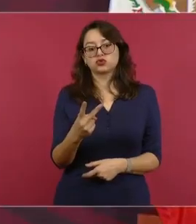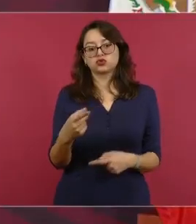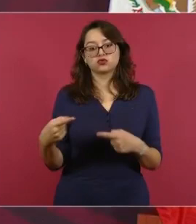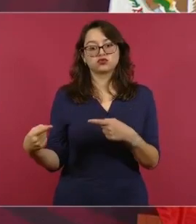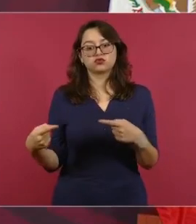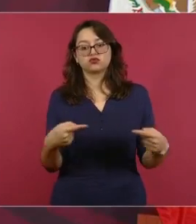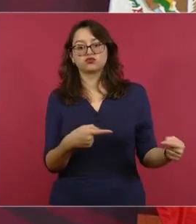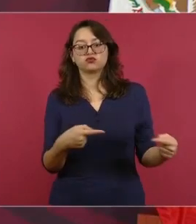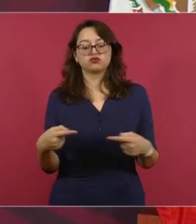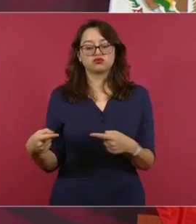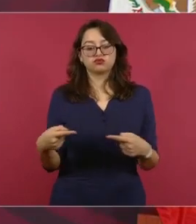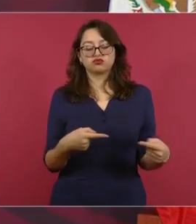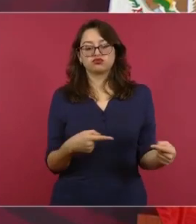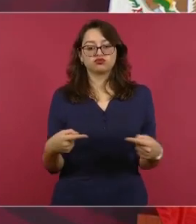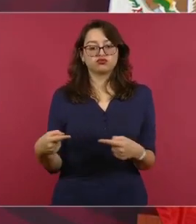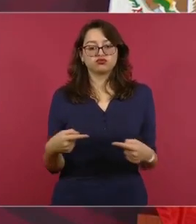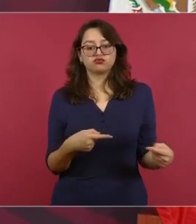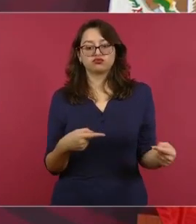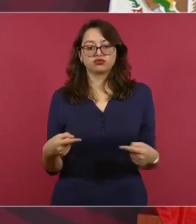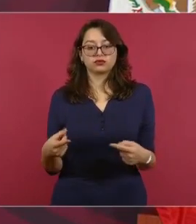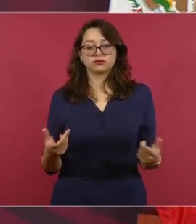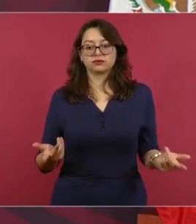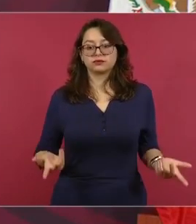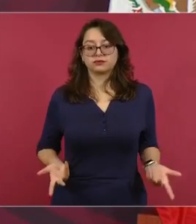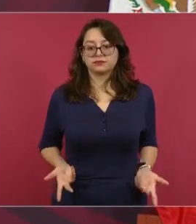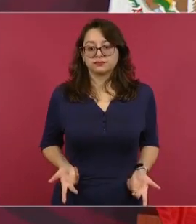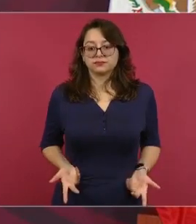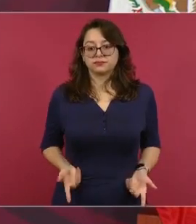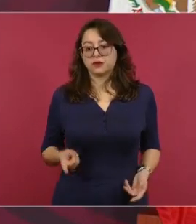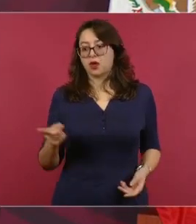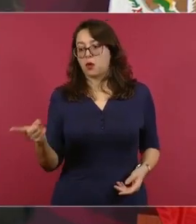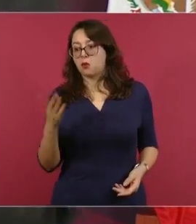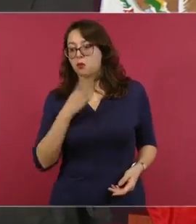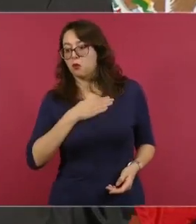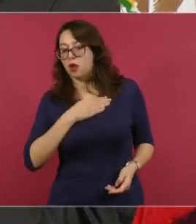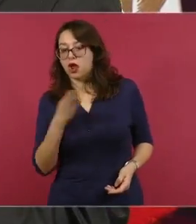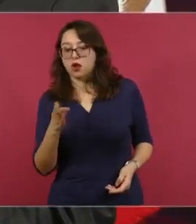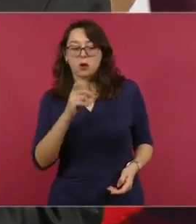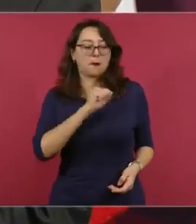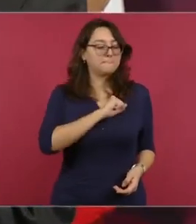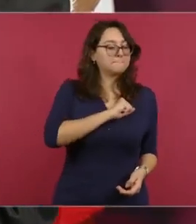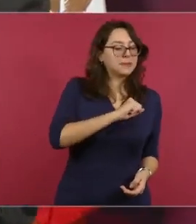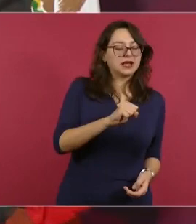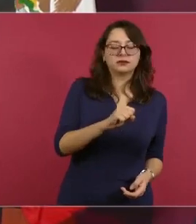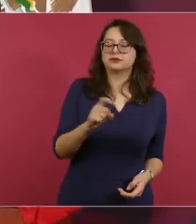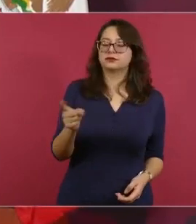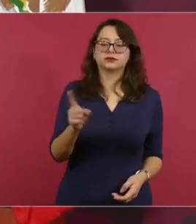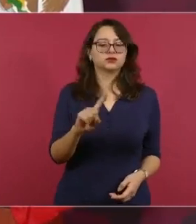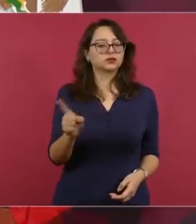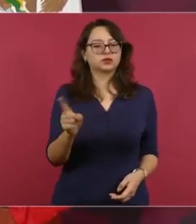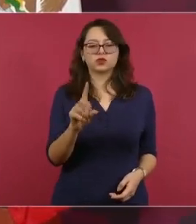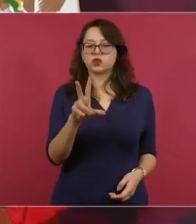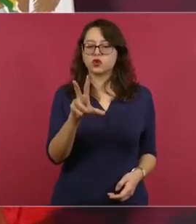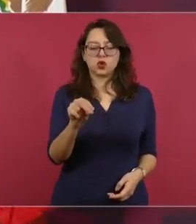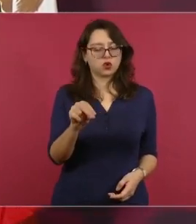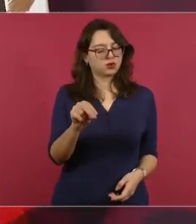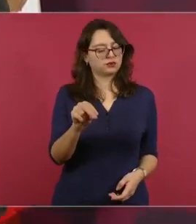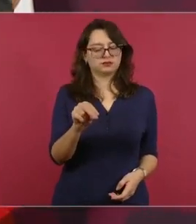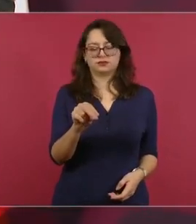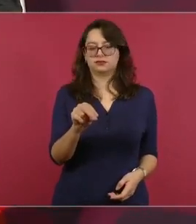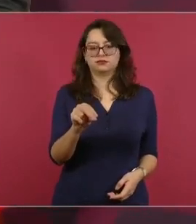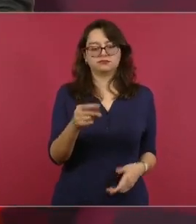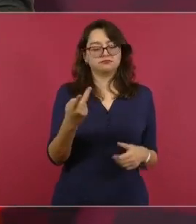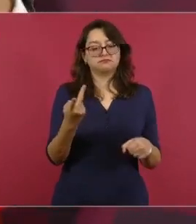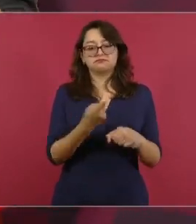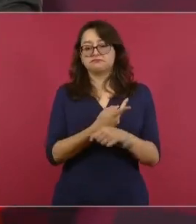es por capricho ni porque unos sean buenos y los otros malos, no es maniqueísmo,